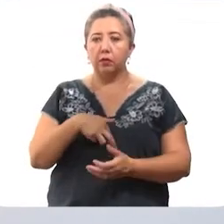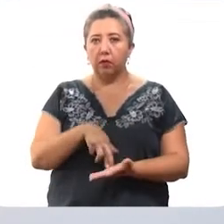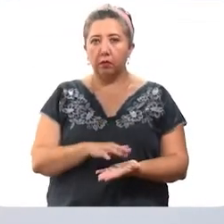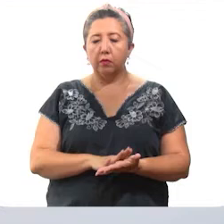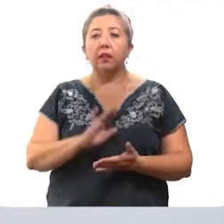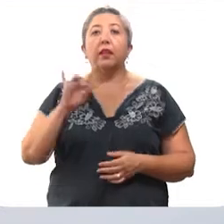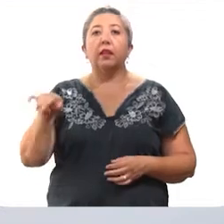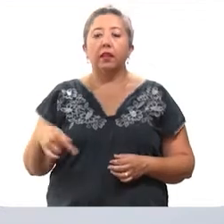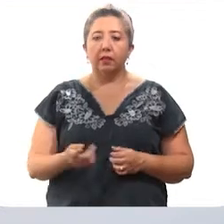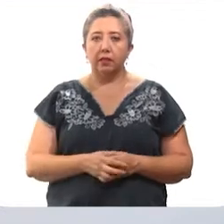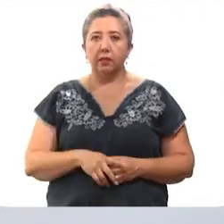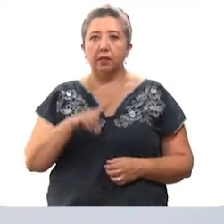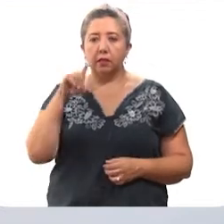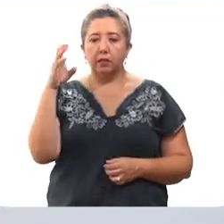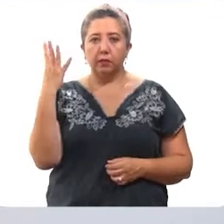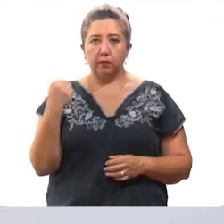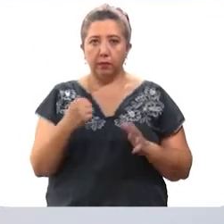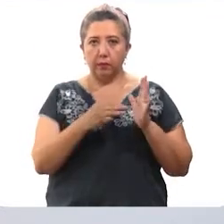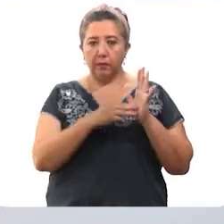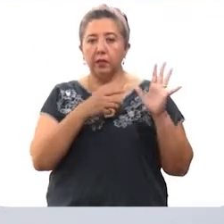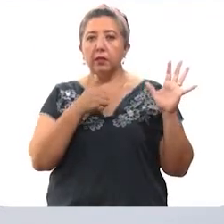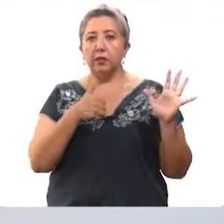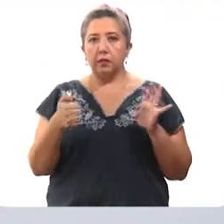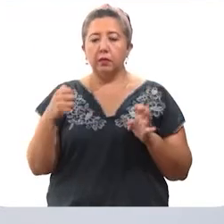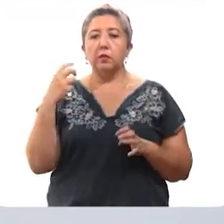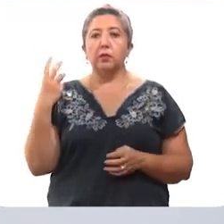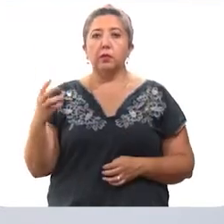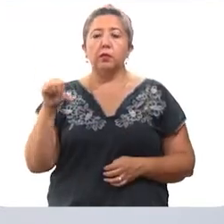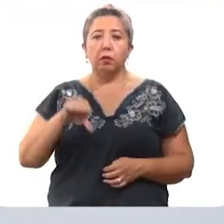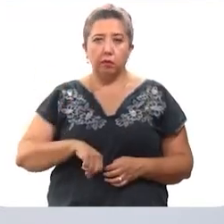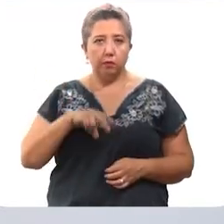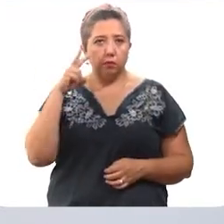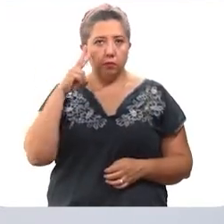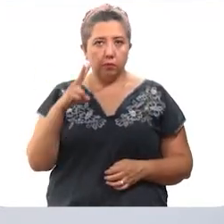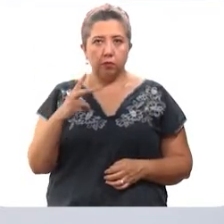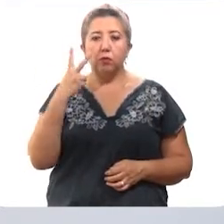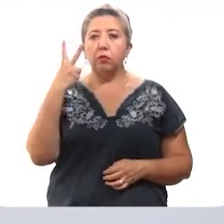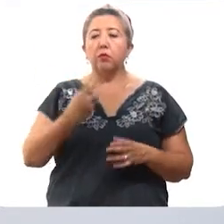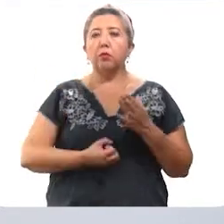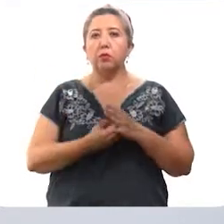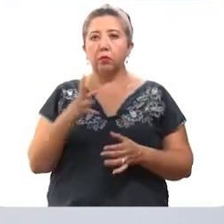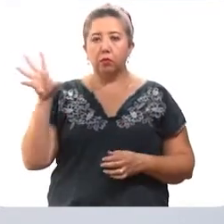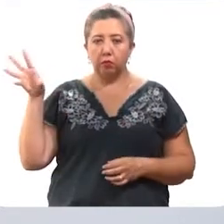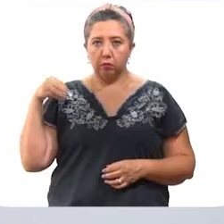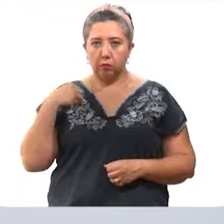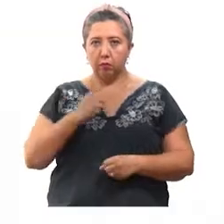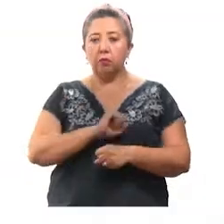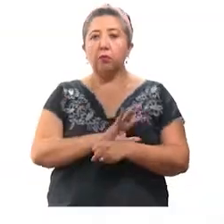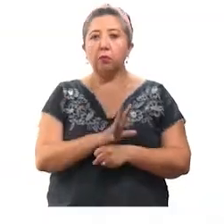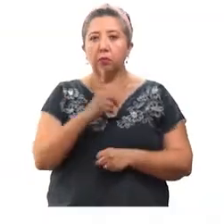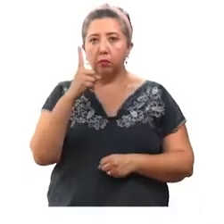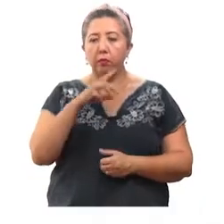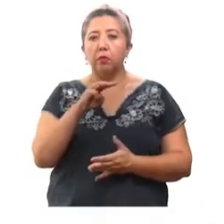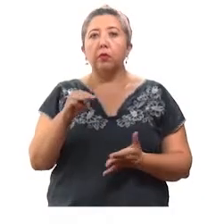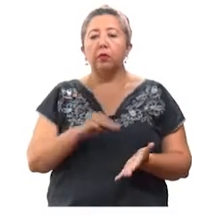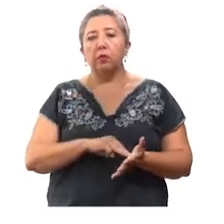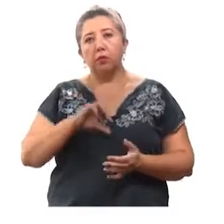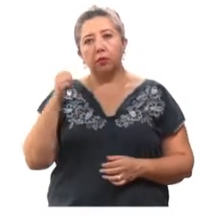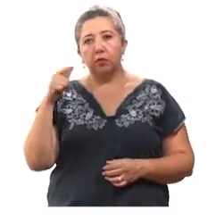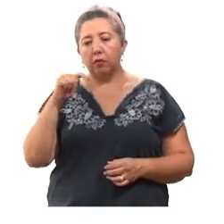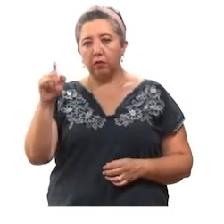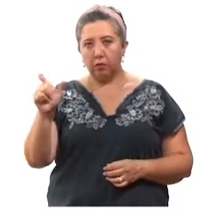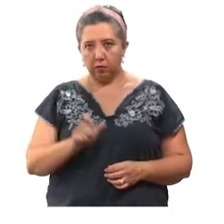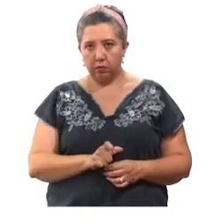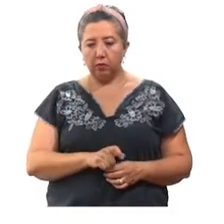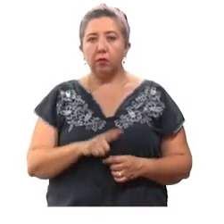contagios registrados, que es de 109.603. Hoy se detectaron 2 nuevos contagios de coronavirus, uno en Mérida y uno en